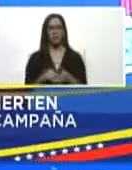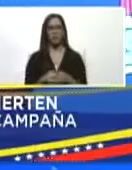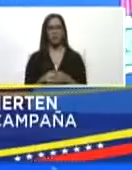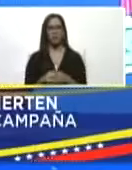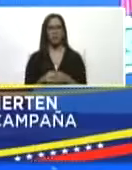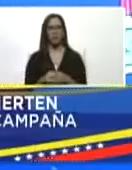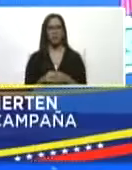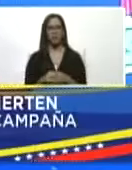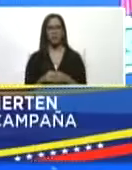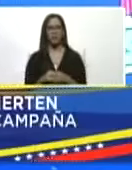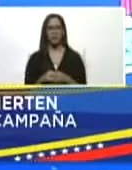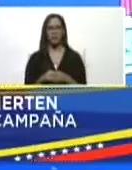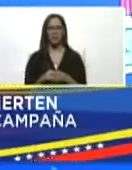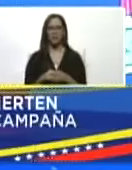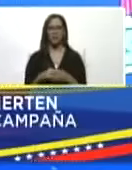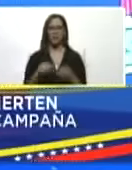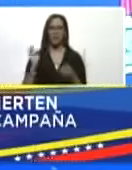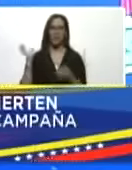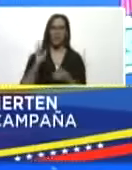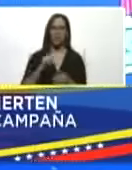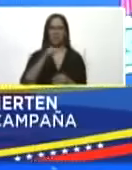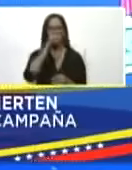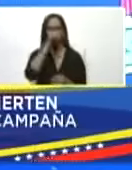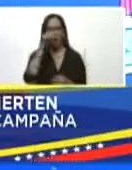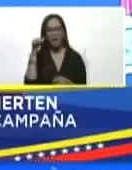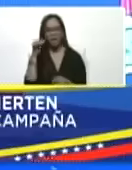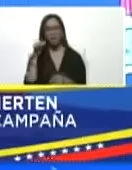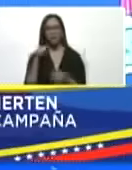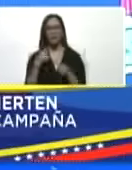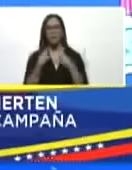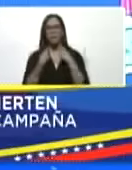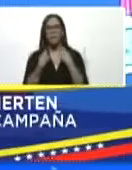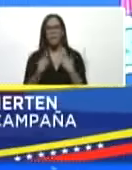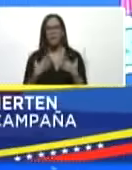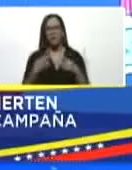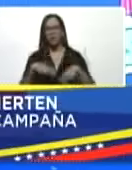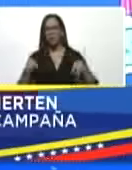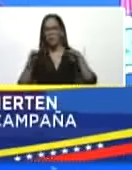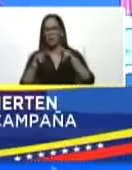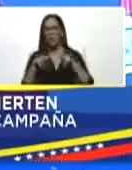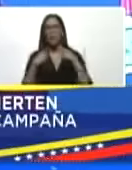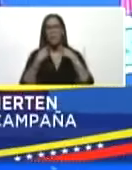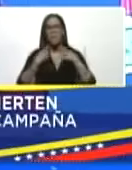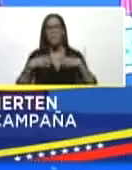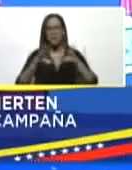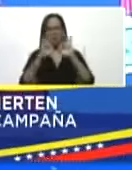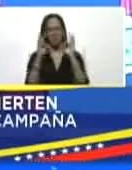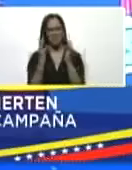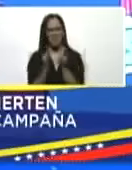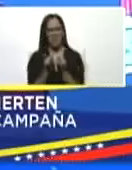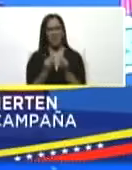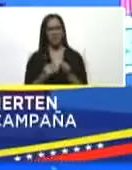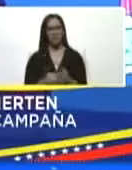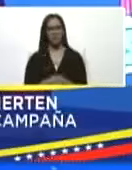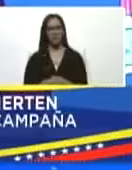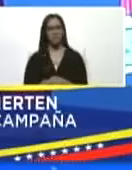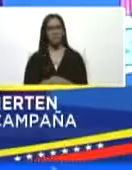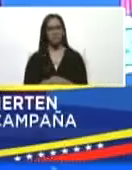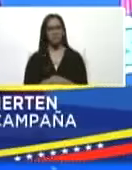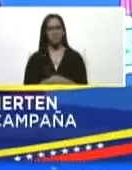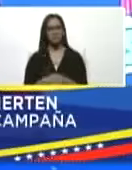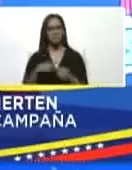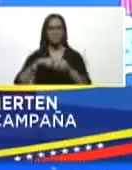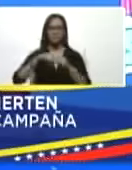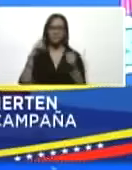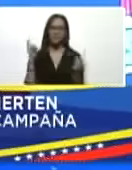la drogadicción, la pérdida de los valores, la pérdida de la familia, la